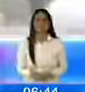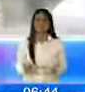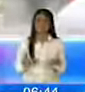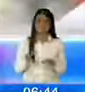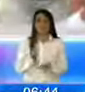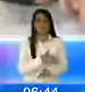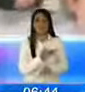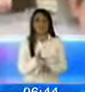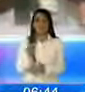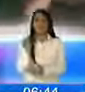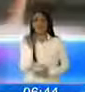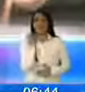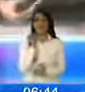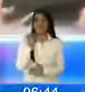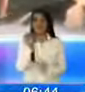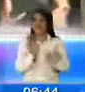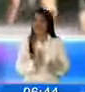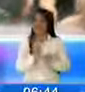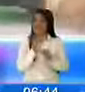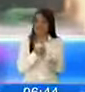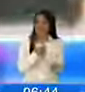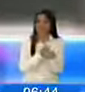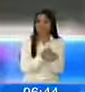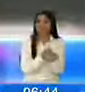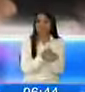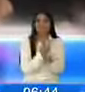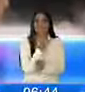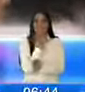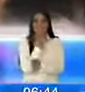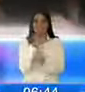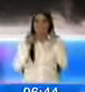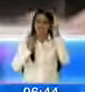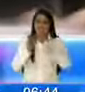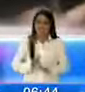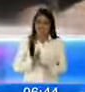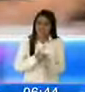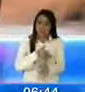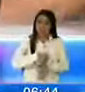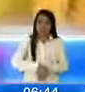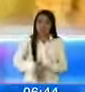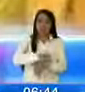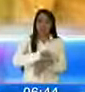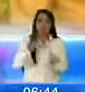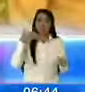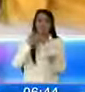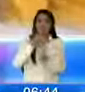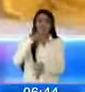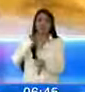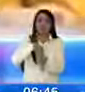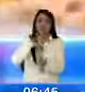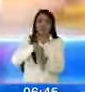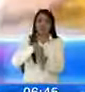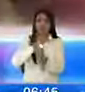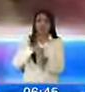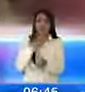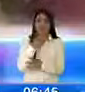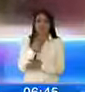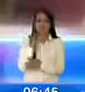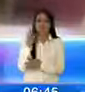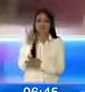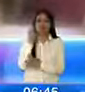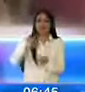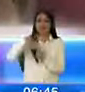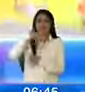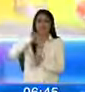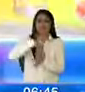Música, bailes y gritos a favor del candidato recorrieron varias calles de esta ciudad en busca de votos, quien asegura que habrá segunda